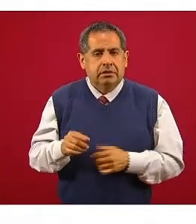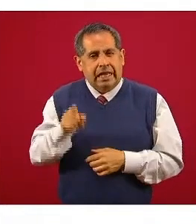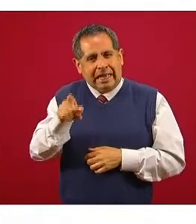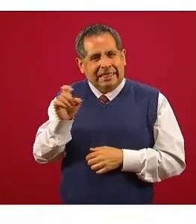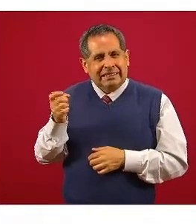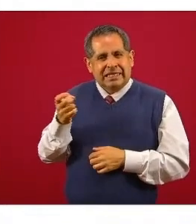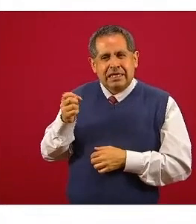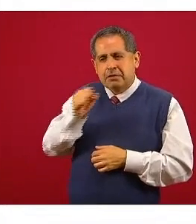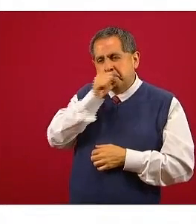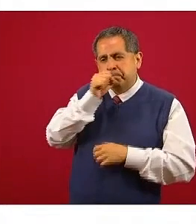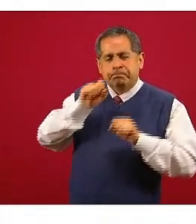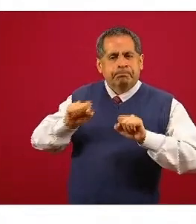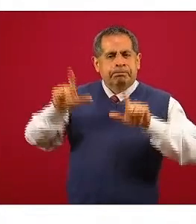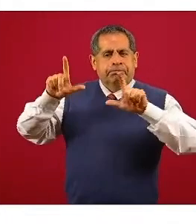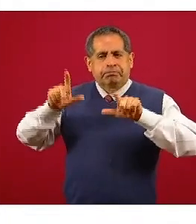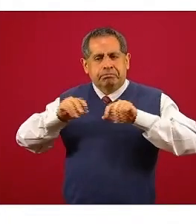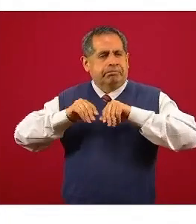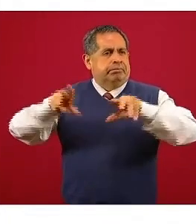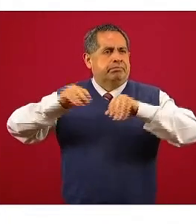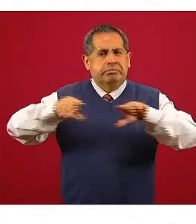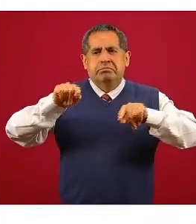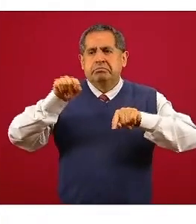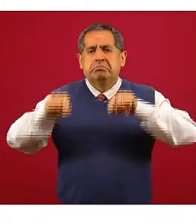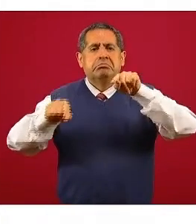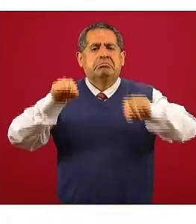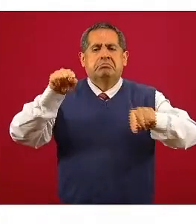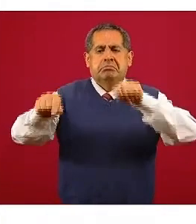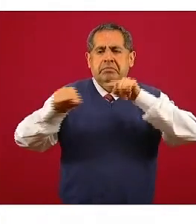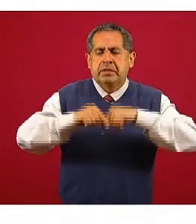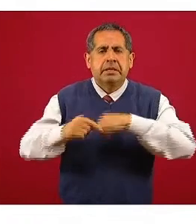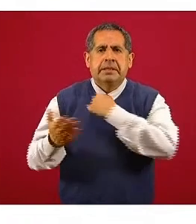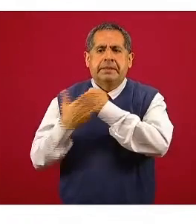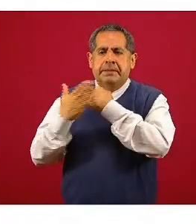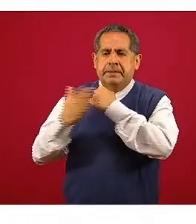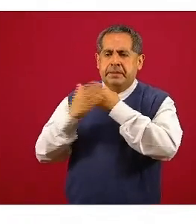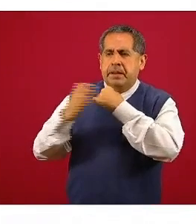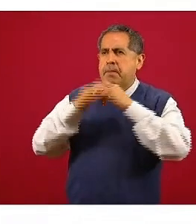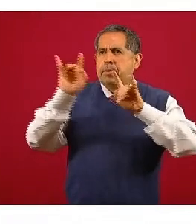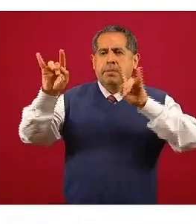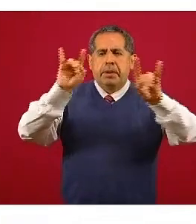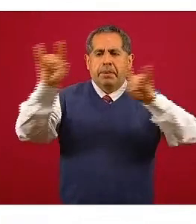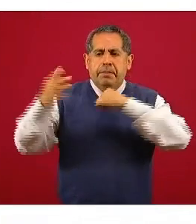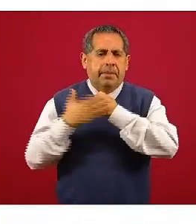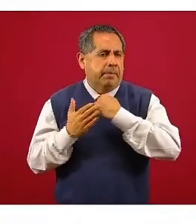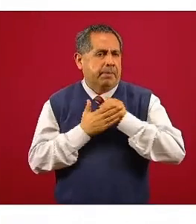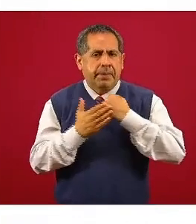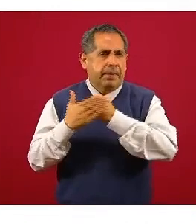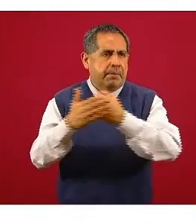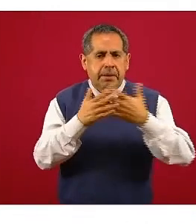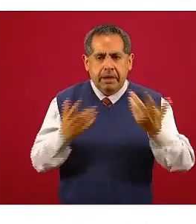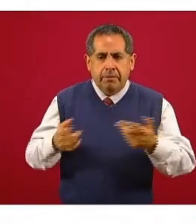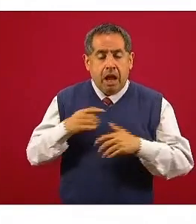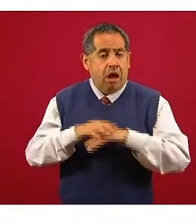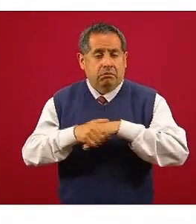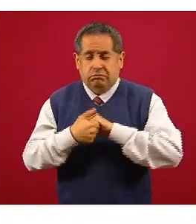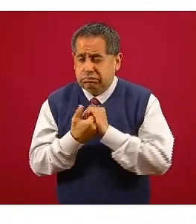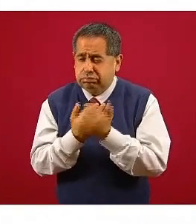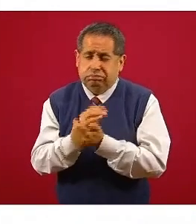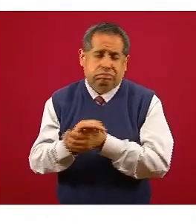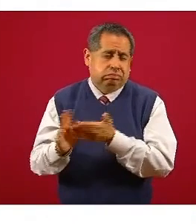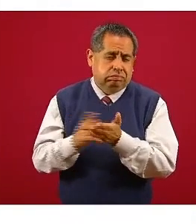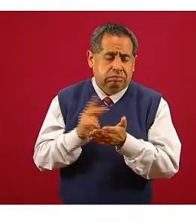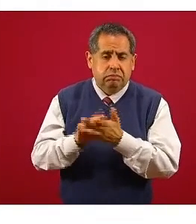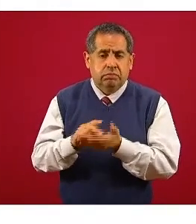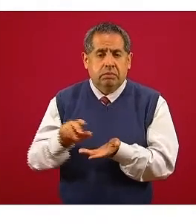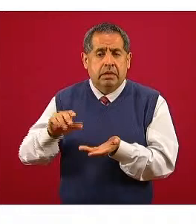es personal del hospital, distribuidos alrededor de todo el hospital. El lavado de manos,